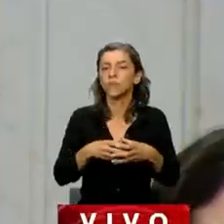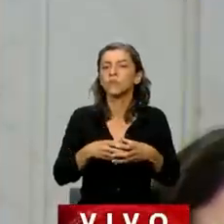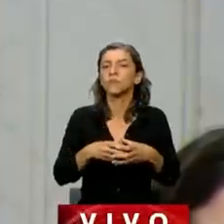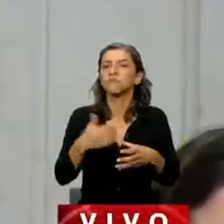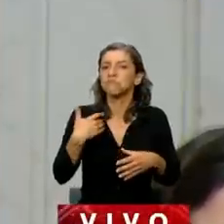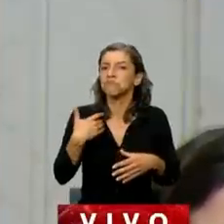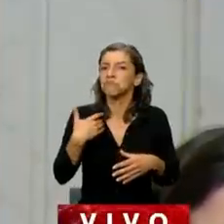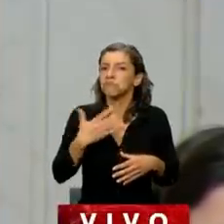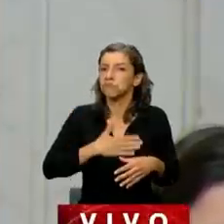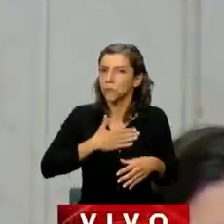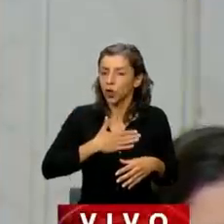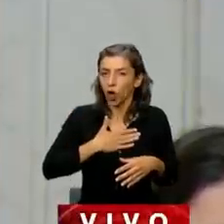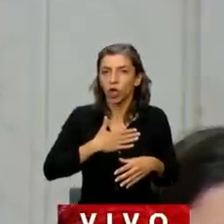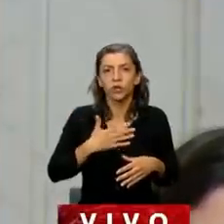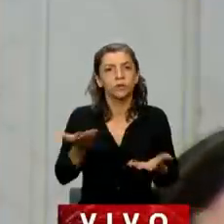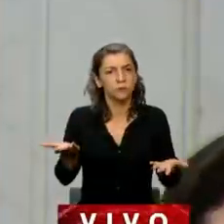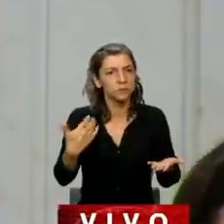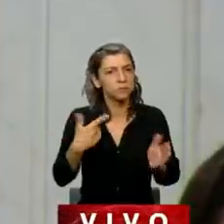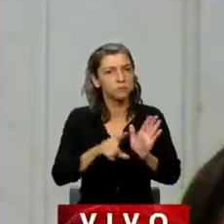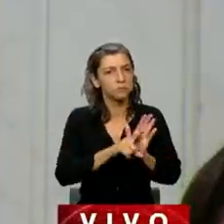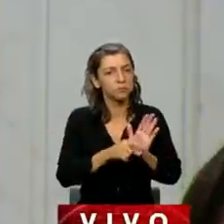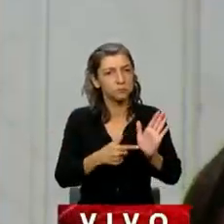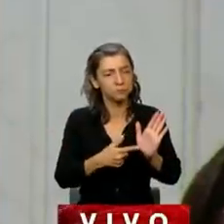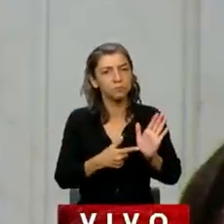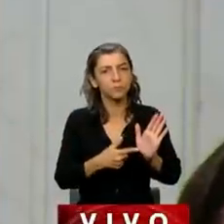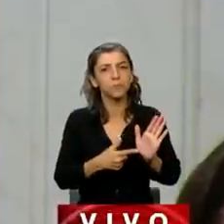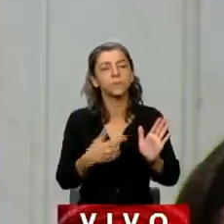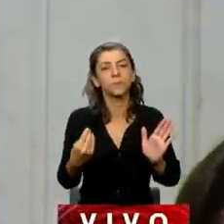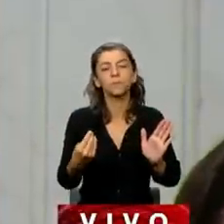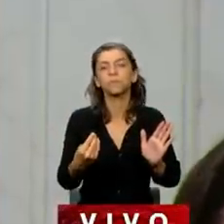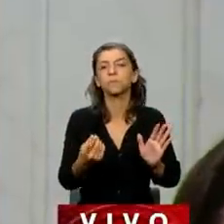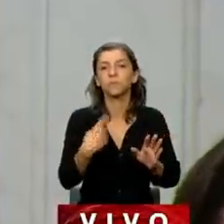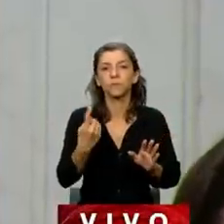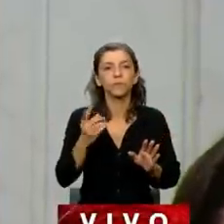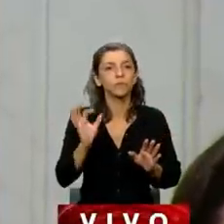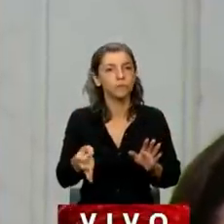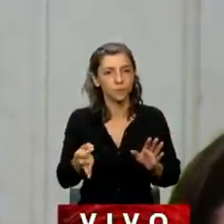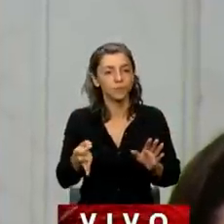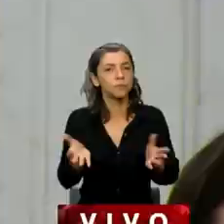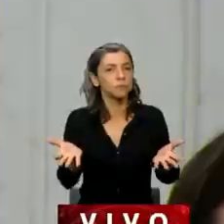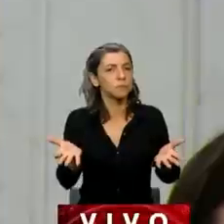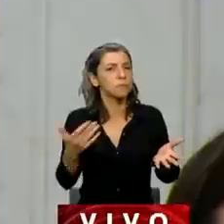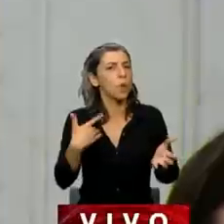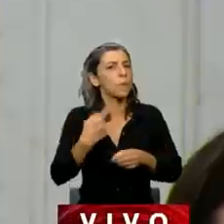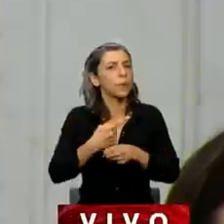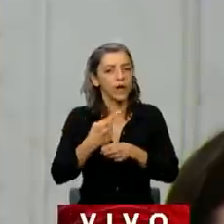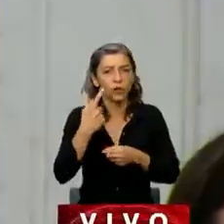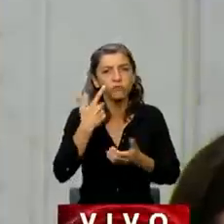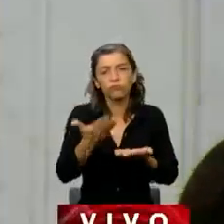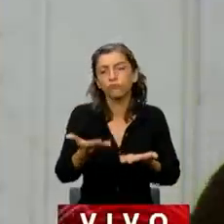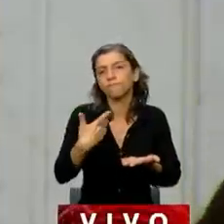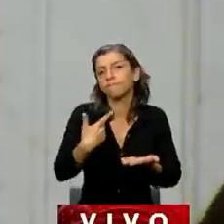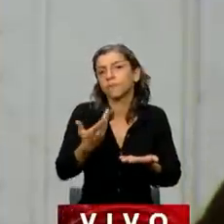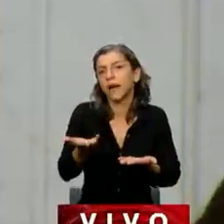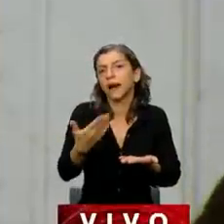esta ley y creemos que, en primer lugar, se visibiliza la problemática